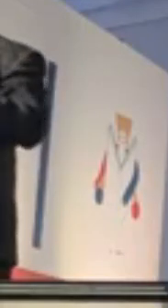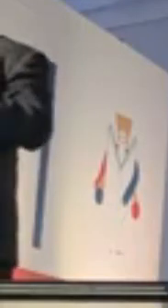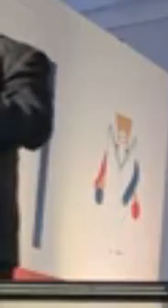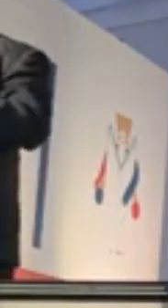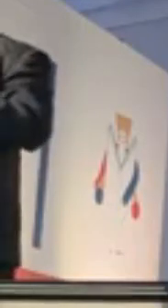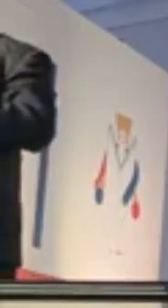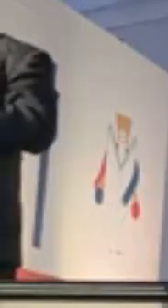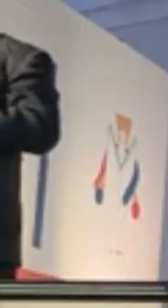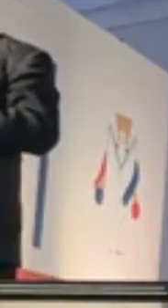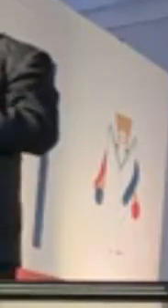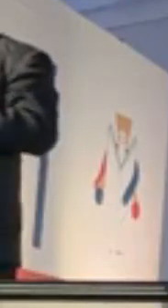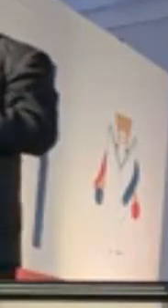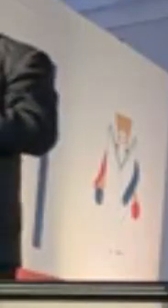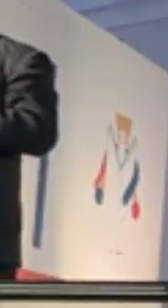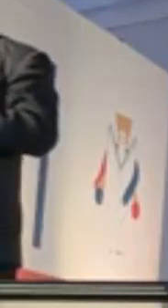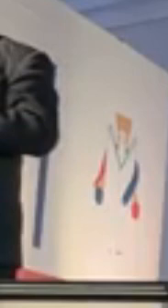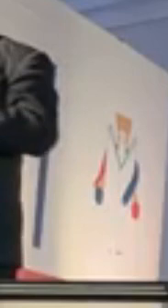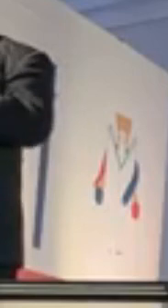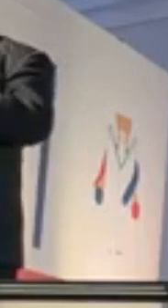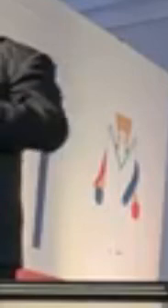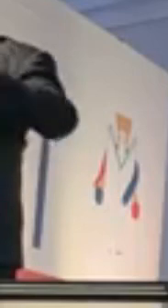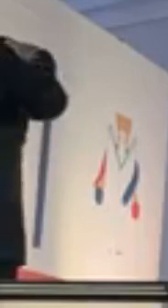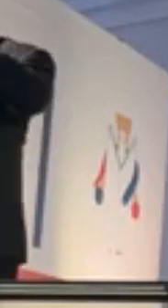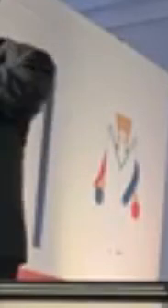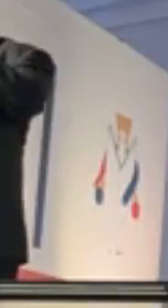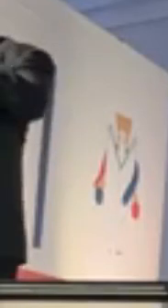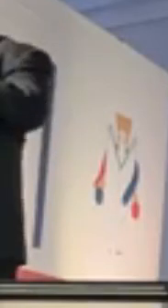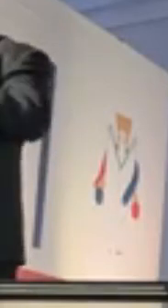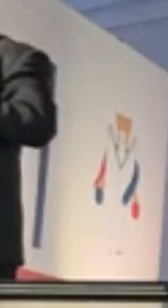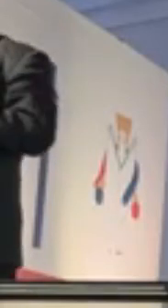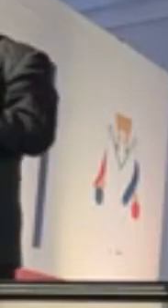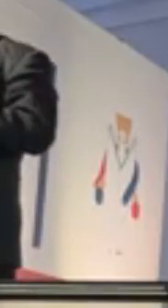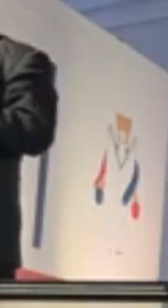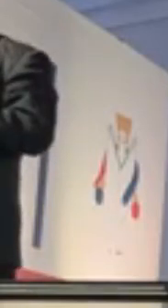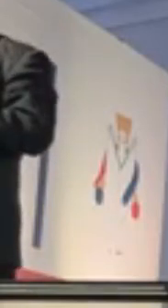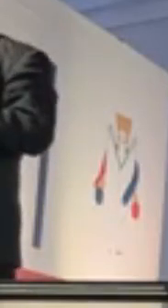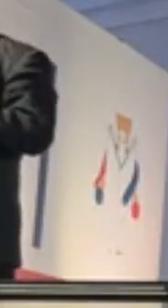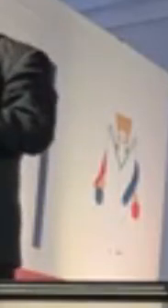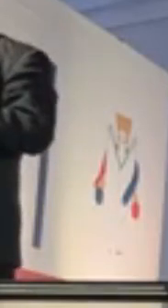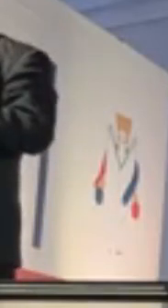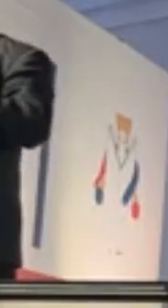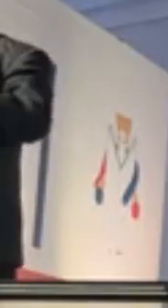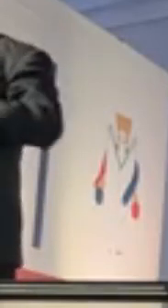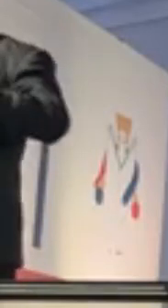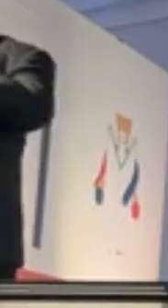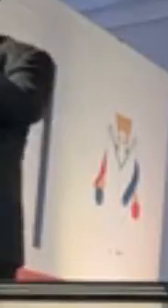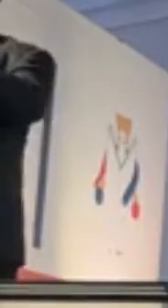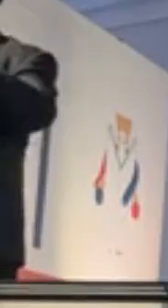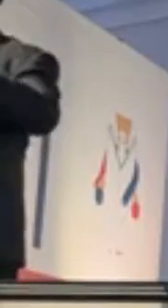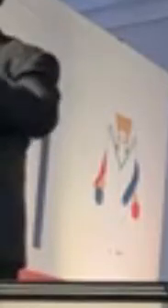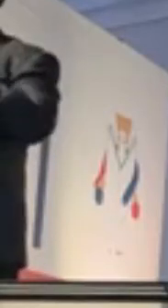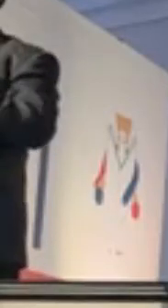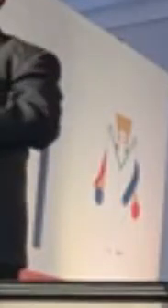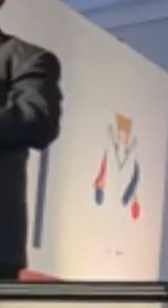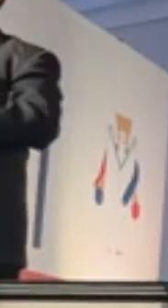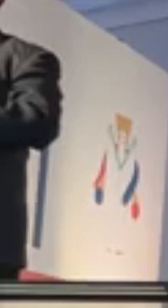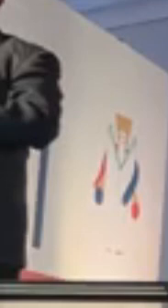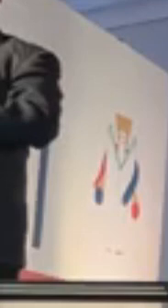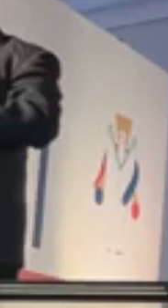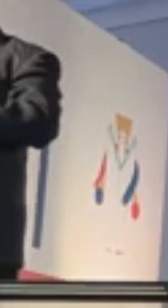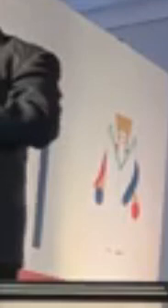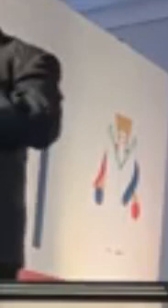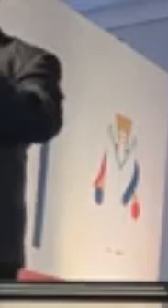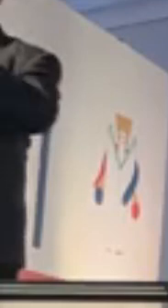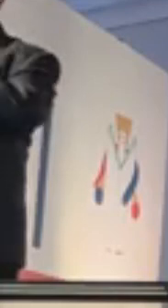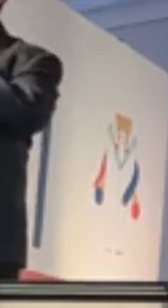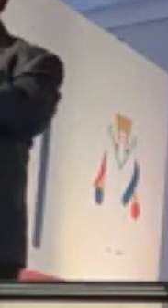pueden tener. Es importante dejar claro que la injerencia va cambiando, igual